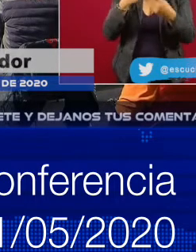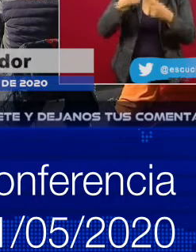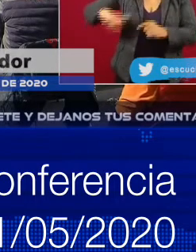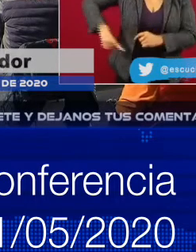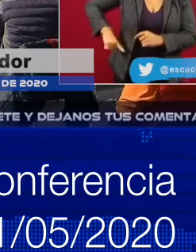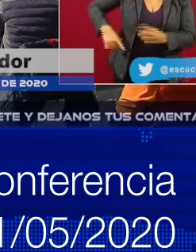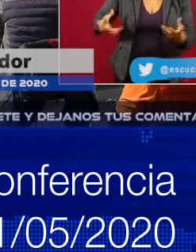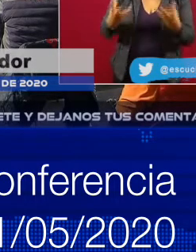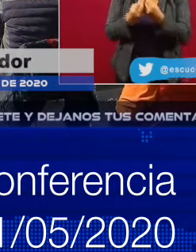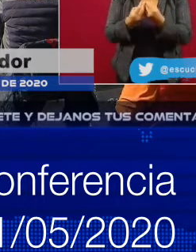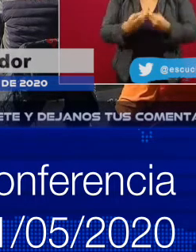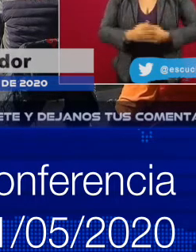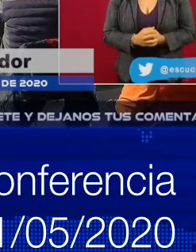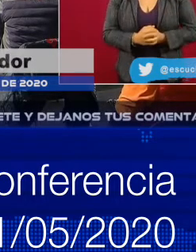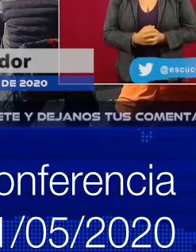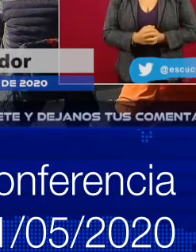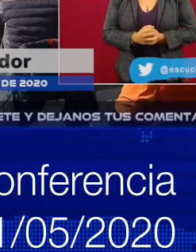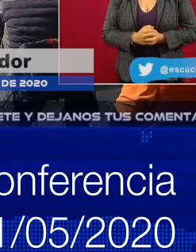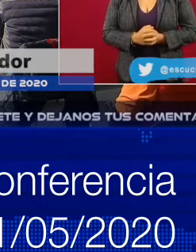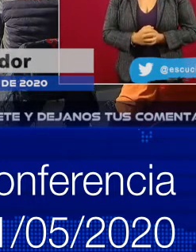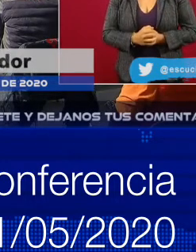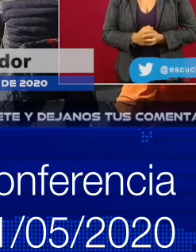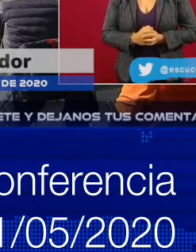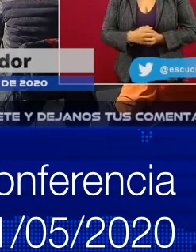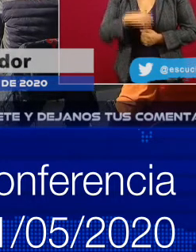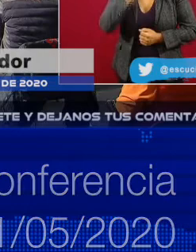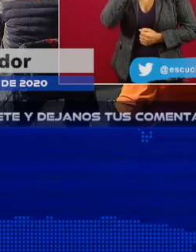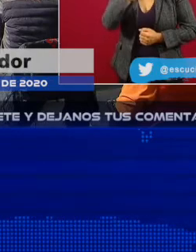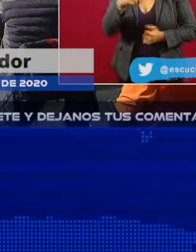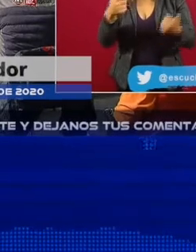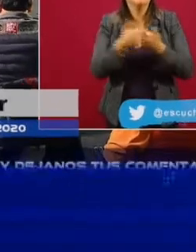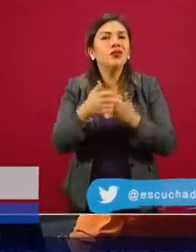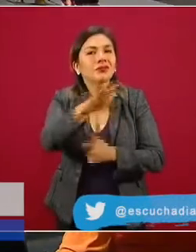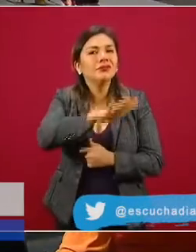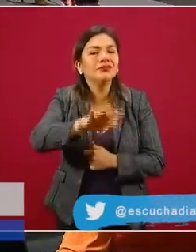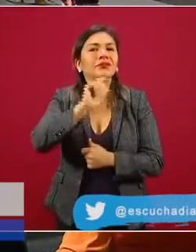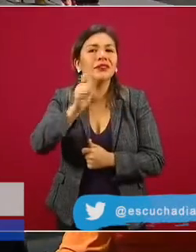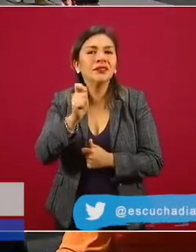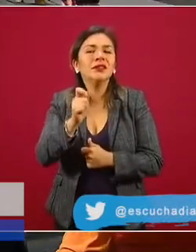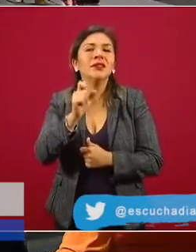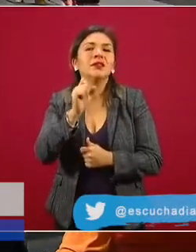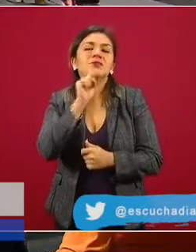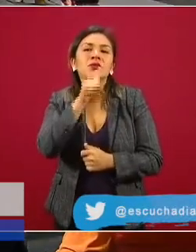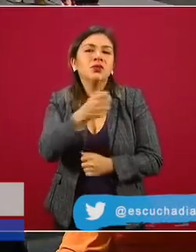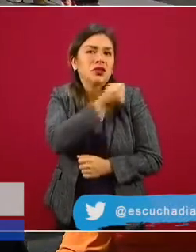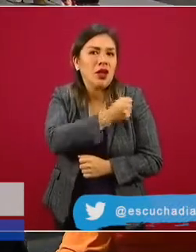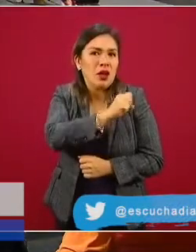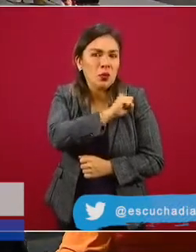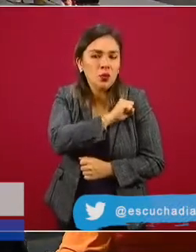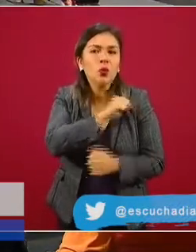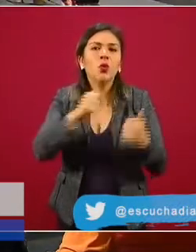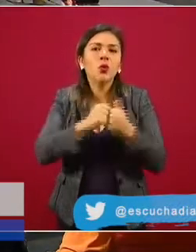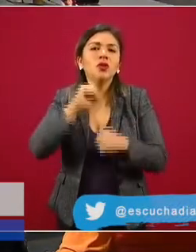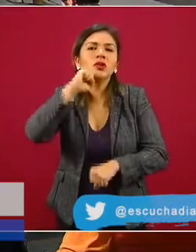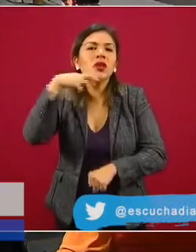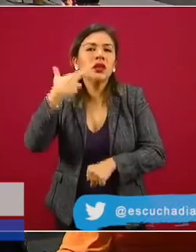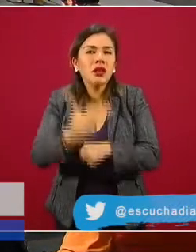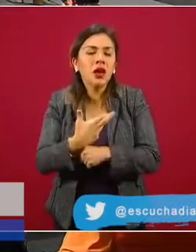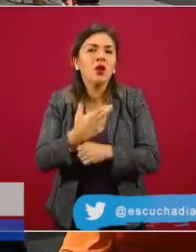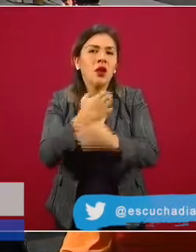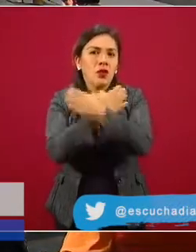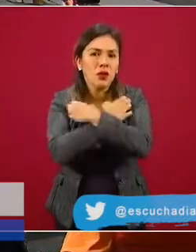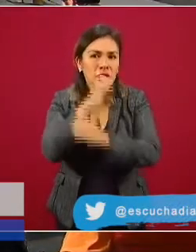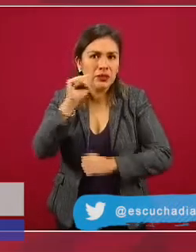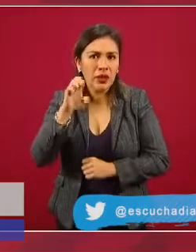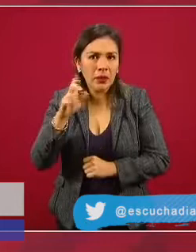todo con los integrantes del sector salud. El día de hoy el presidente informa que solo el 5%